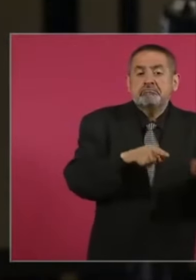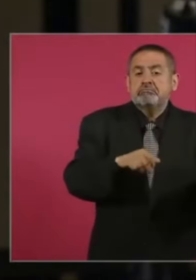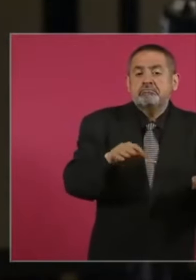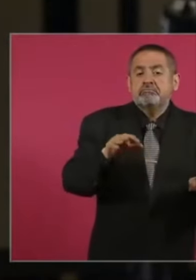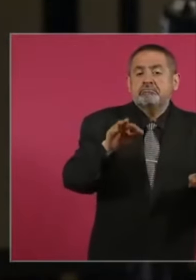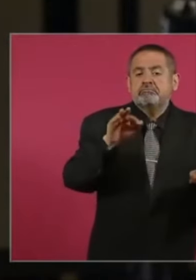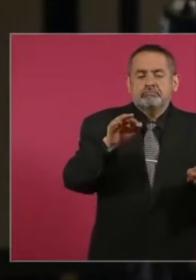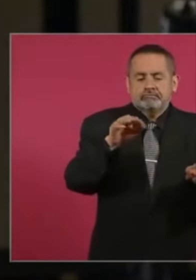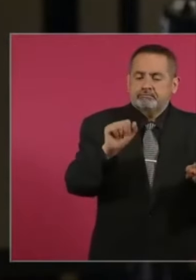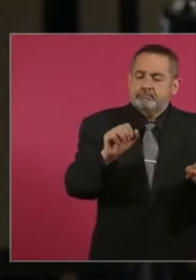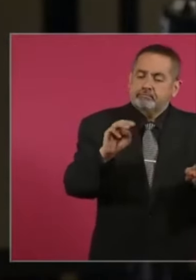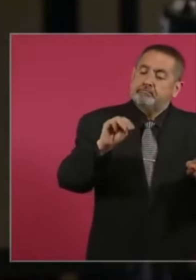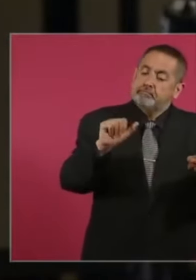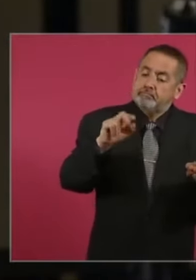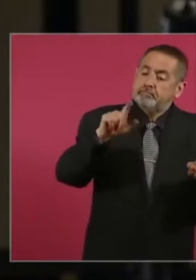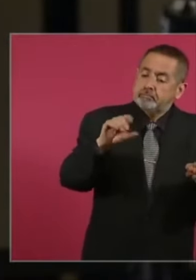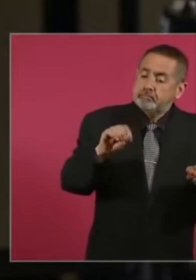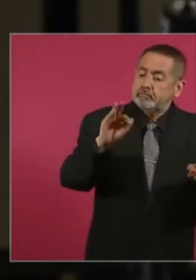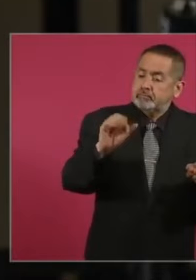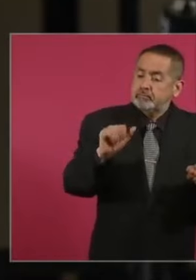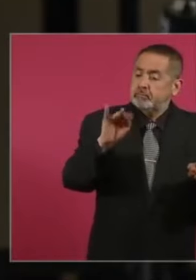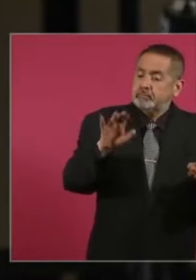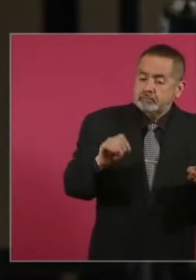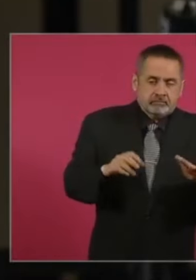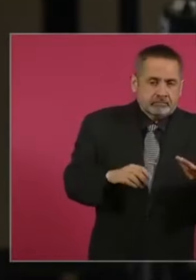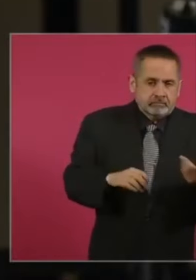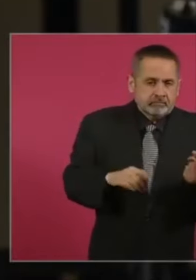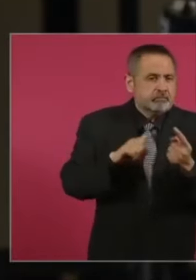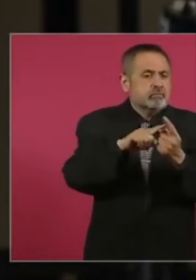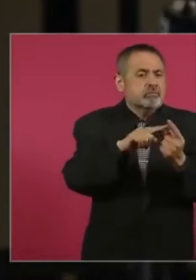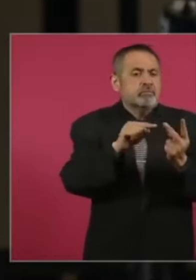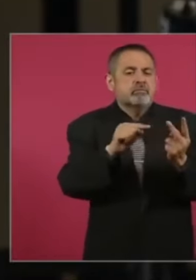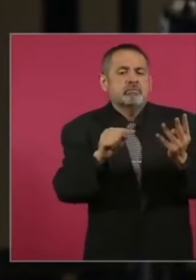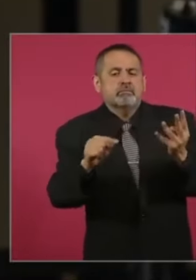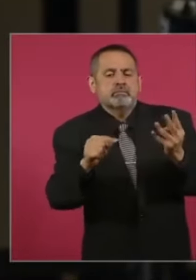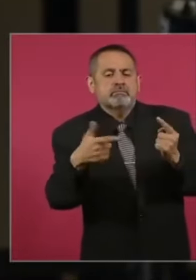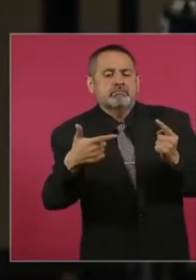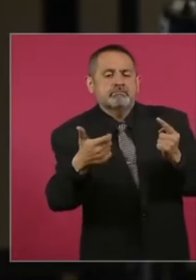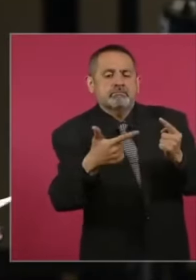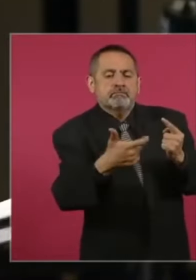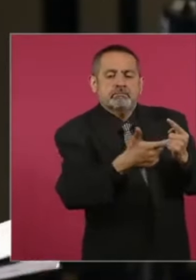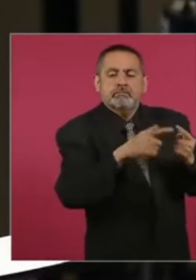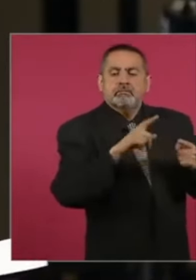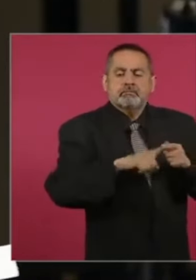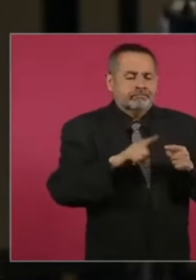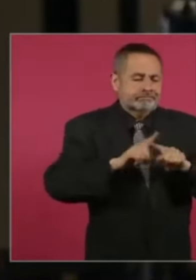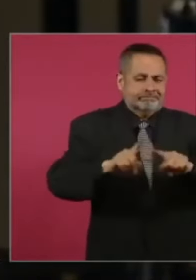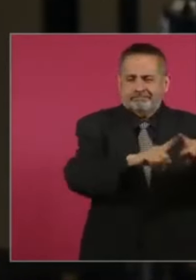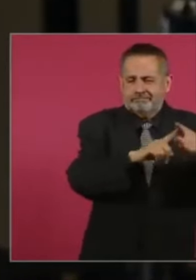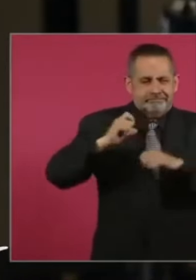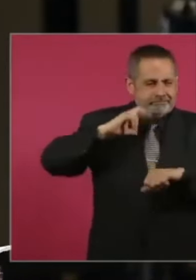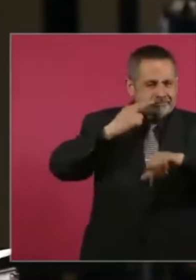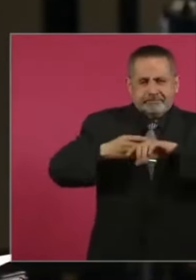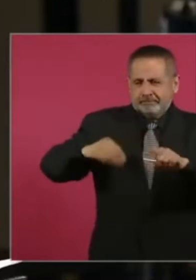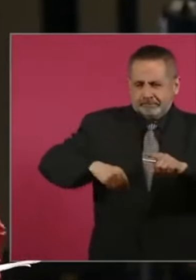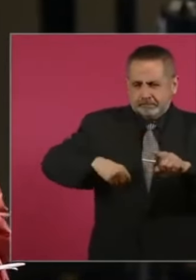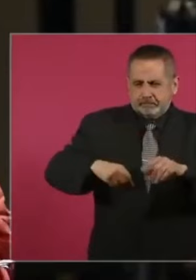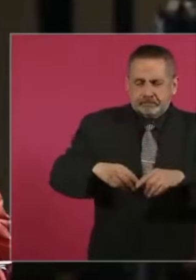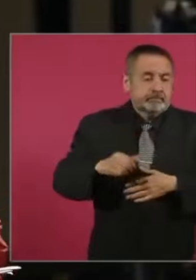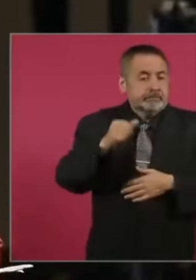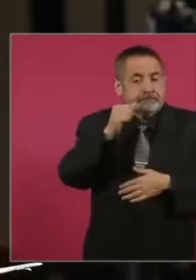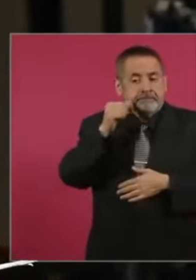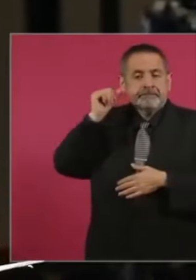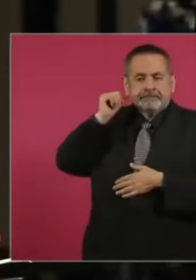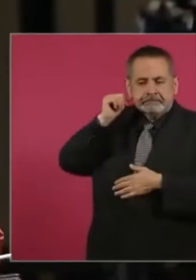complicidades y de que, bueno, no hay un aburto, hay varios aburtos, en fin, una serie de conjeturas, pero lo de ayer me parece que ya no es